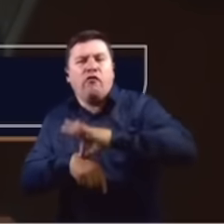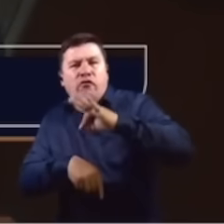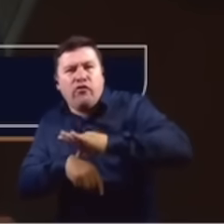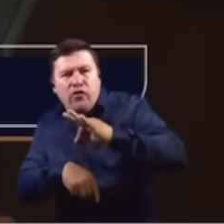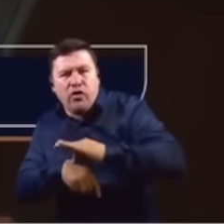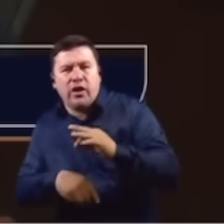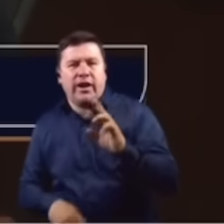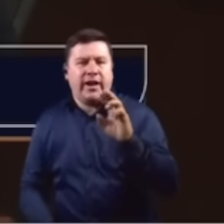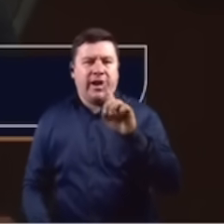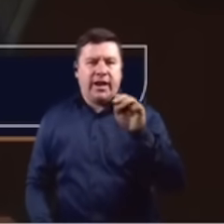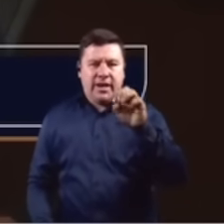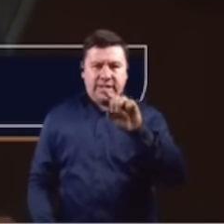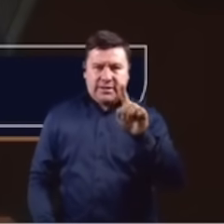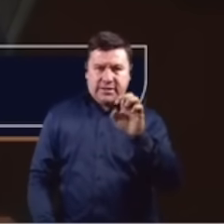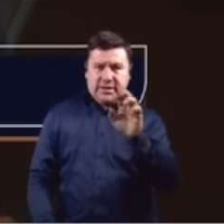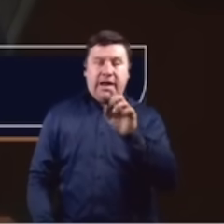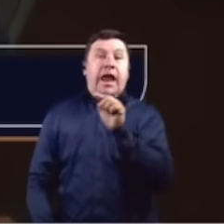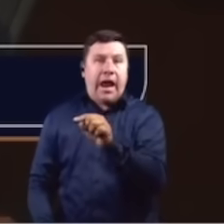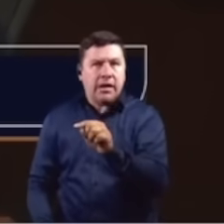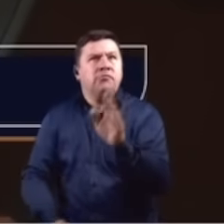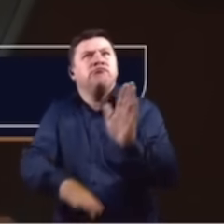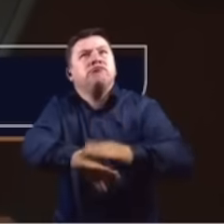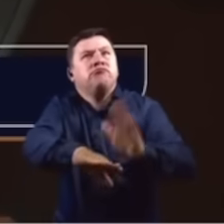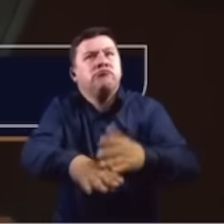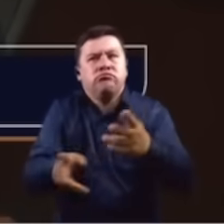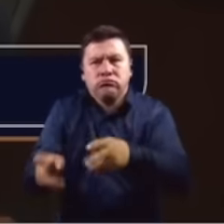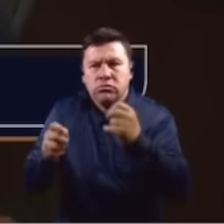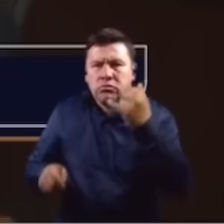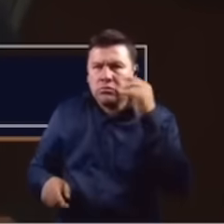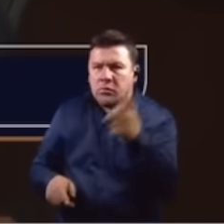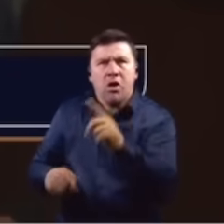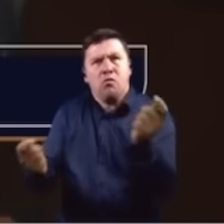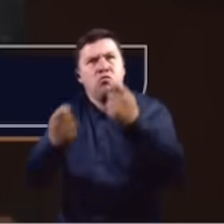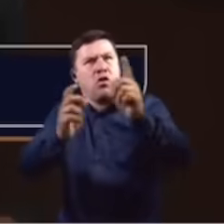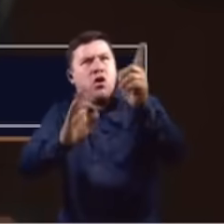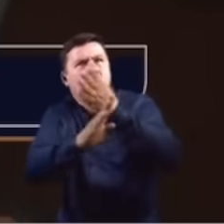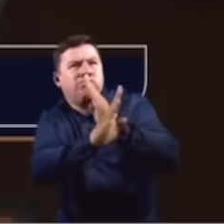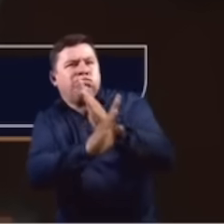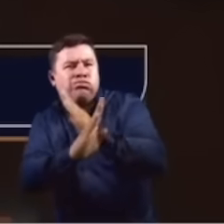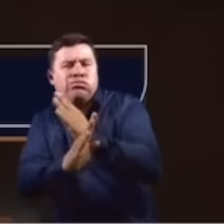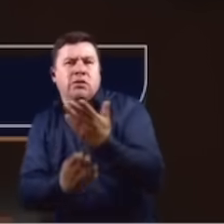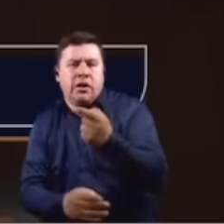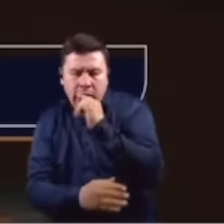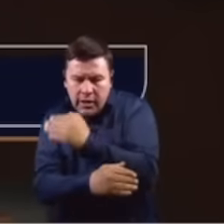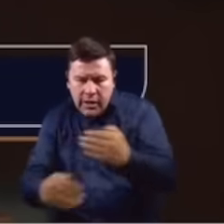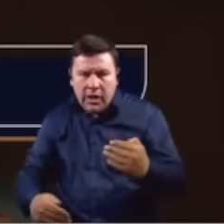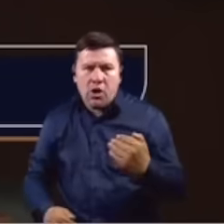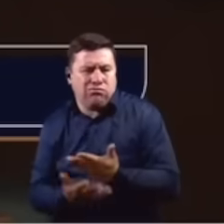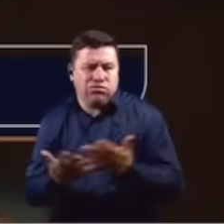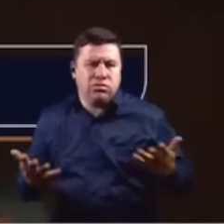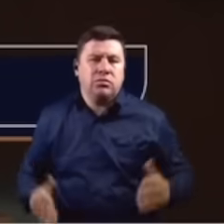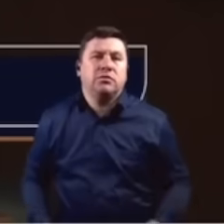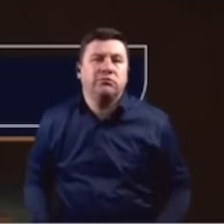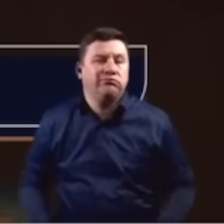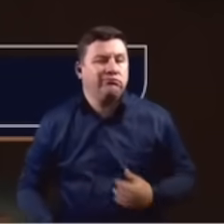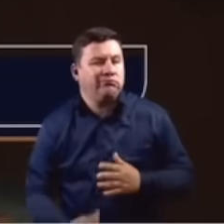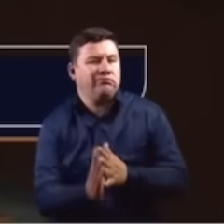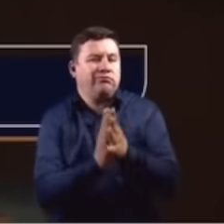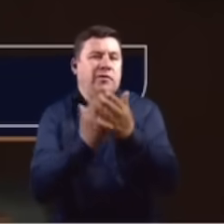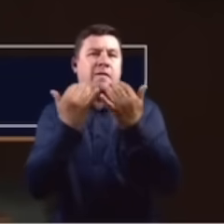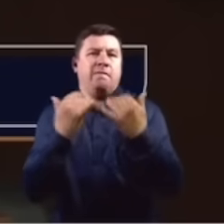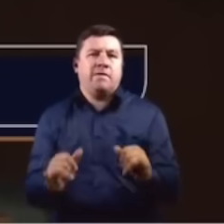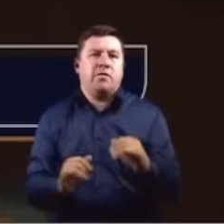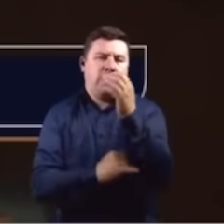Renacer o muchas otras que previenen y combaten la explotación sexual y comercial de niñas, niños y adolescentes. Un mensaje final